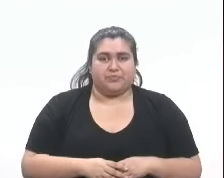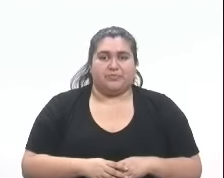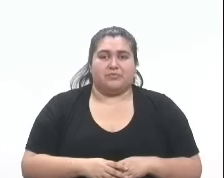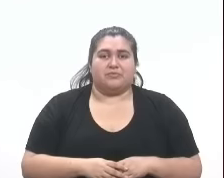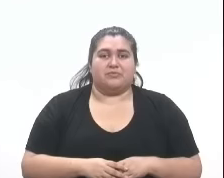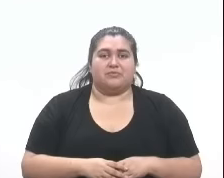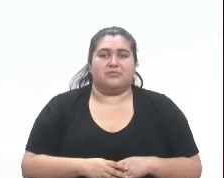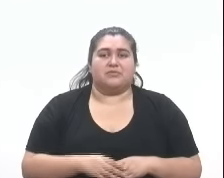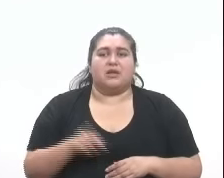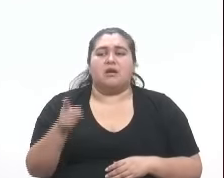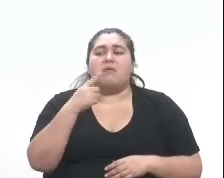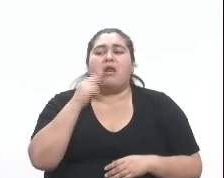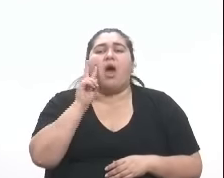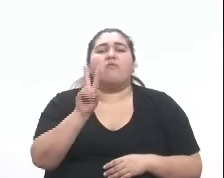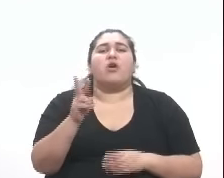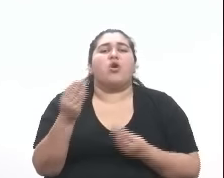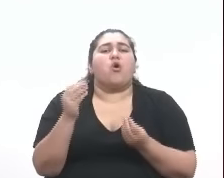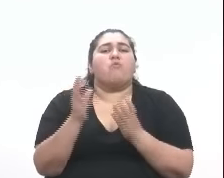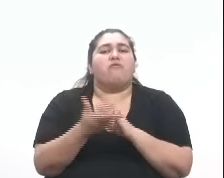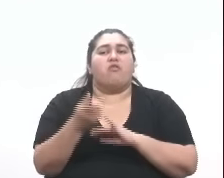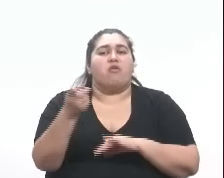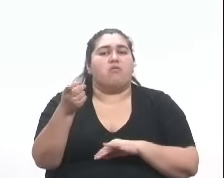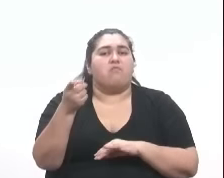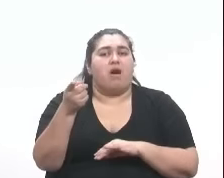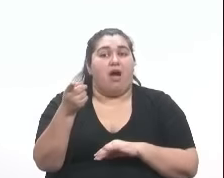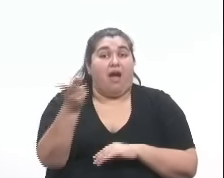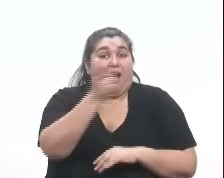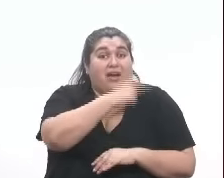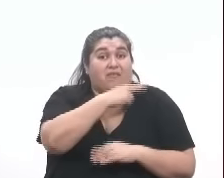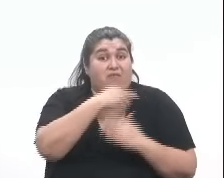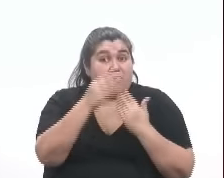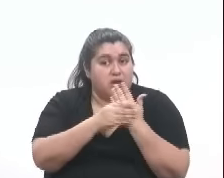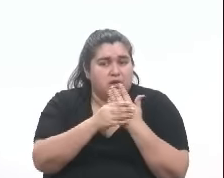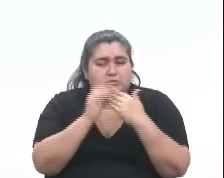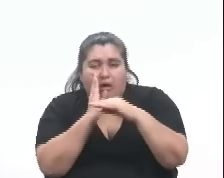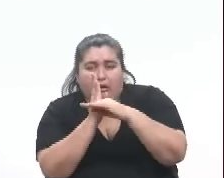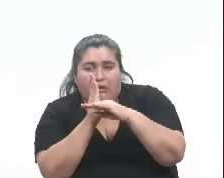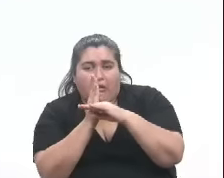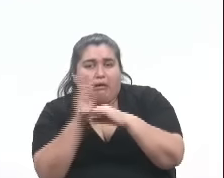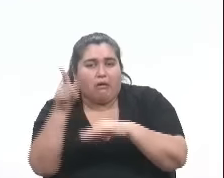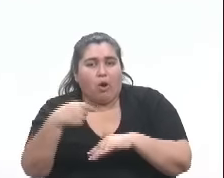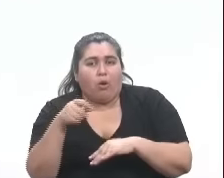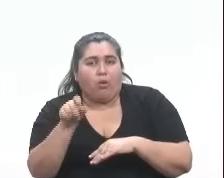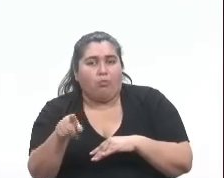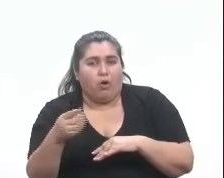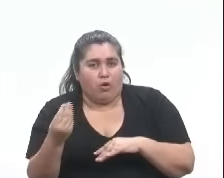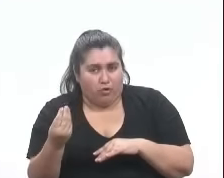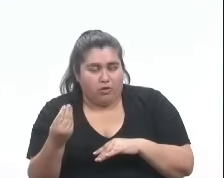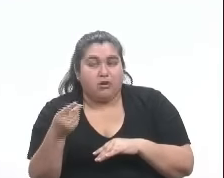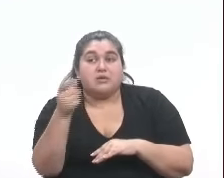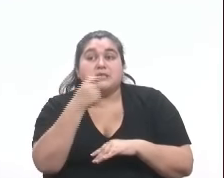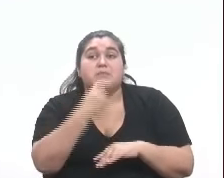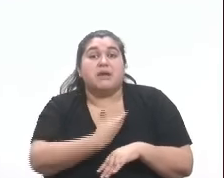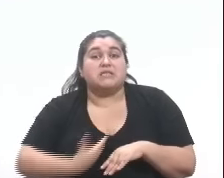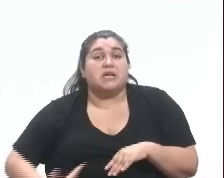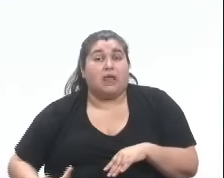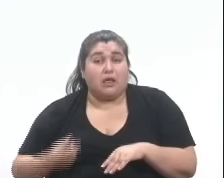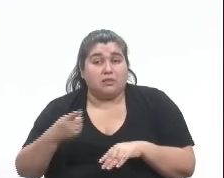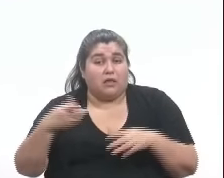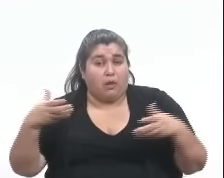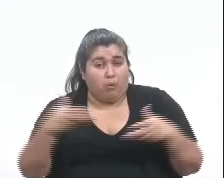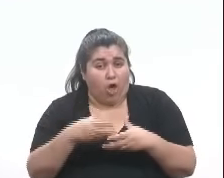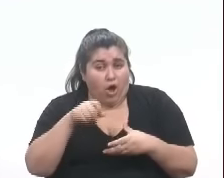de ver cómo hacer para que el jefe de gabinete espíe, ¿verdad? Mientras que usted habla con el presidente de bloque, está sentado en el